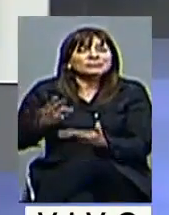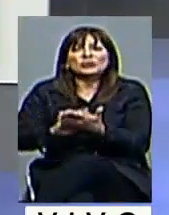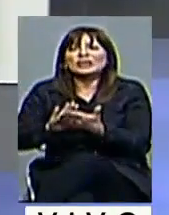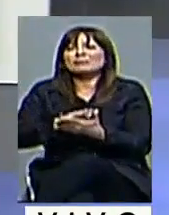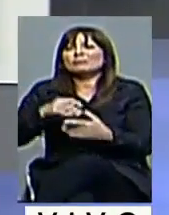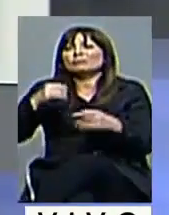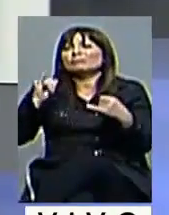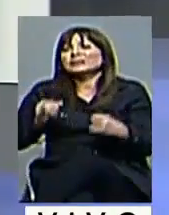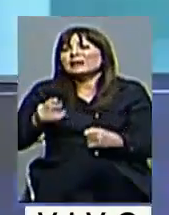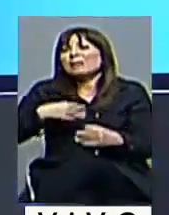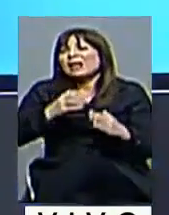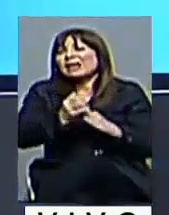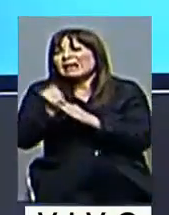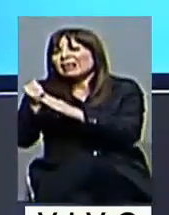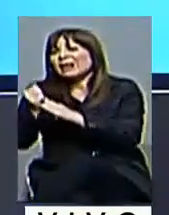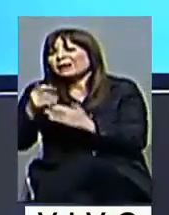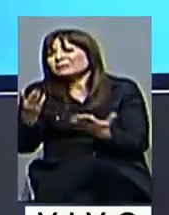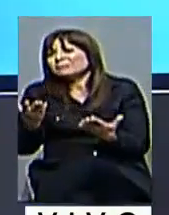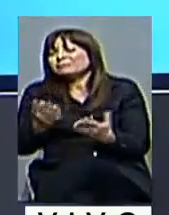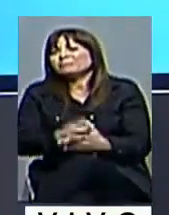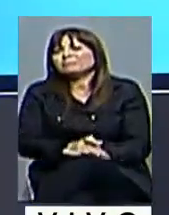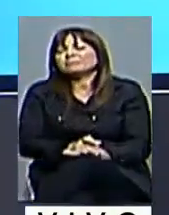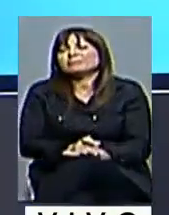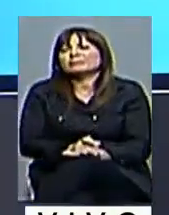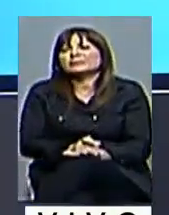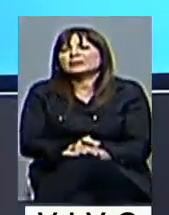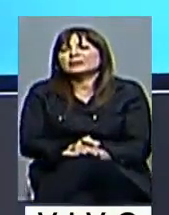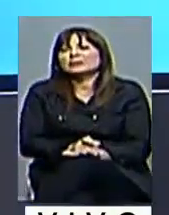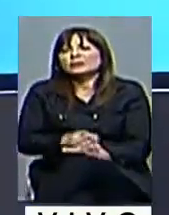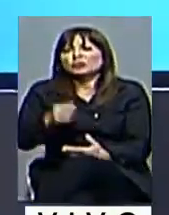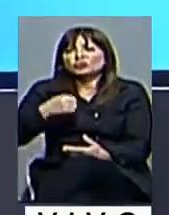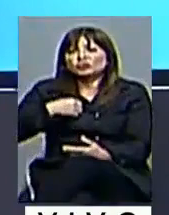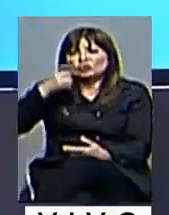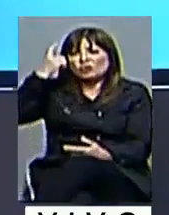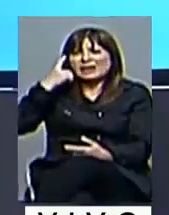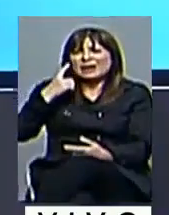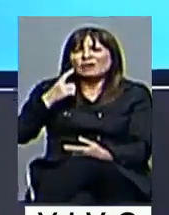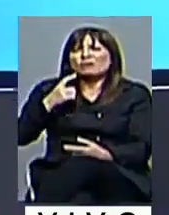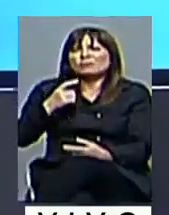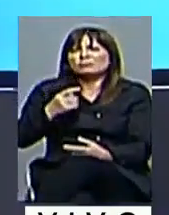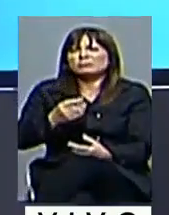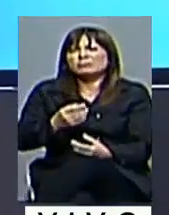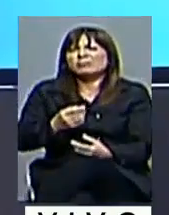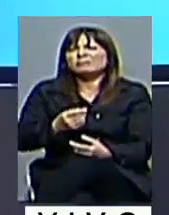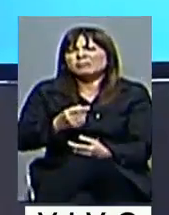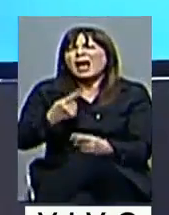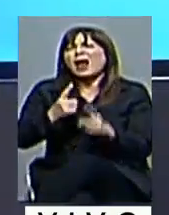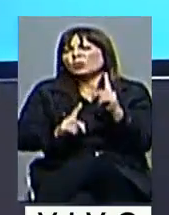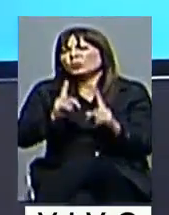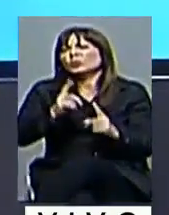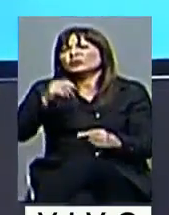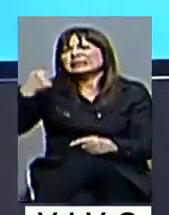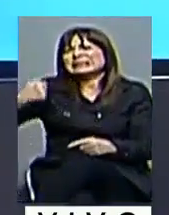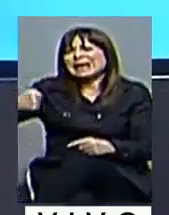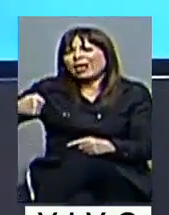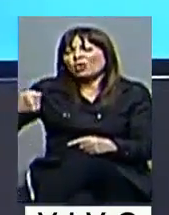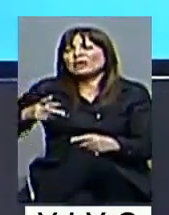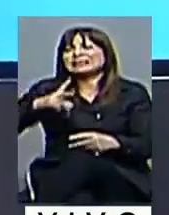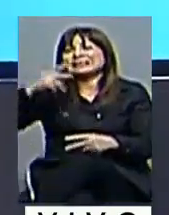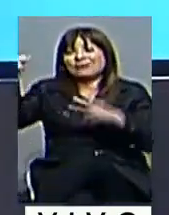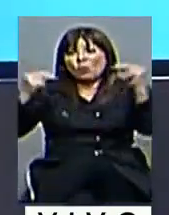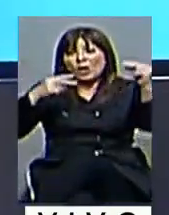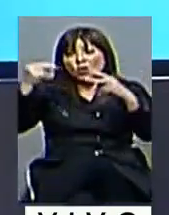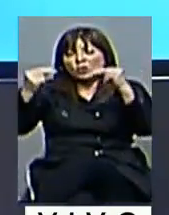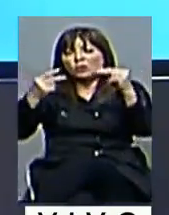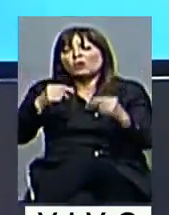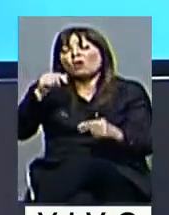quién va a liderar las expresos. Yo creo que hoy día se fueron varios senadores antiguos con experiencia de peso, como Hernán Larraín, que no fue a la reelección.